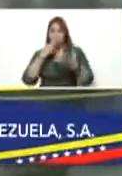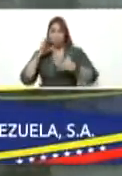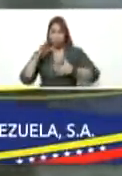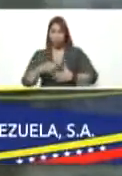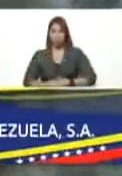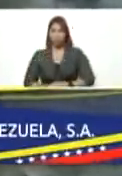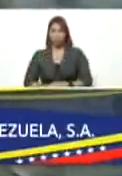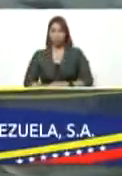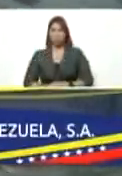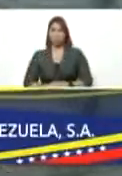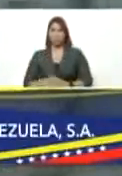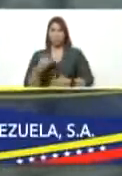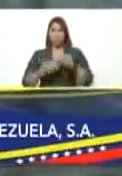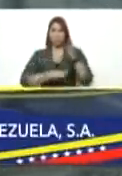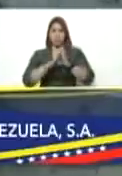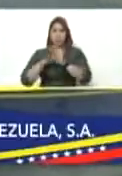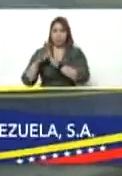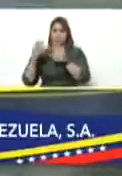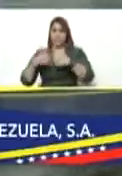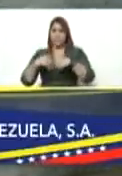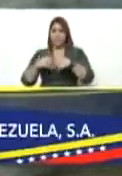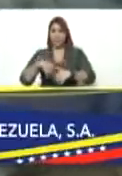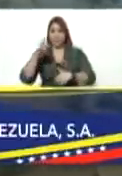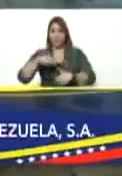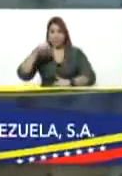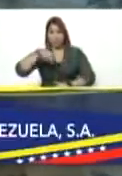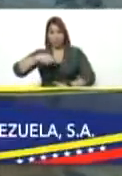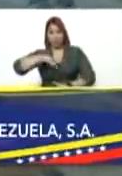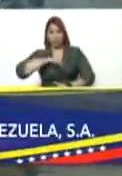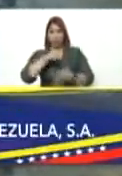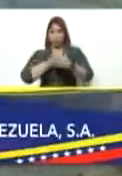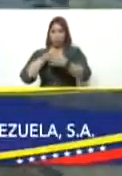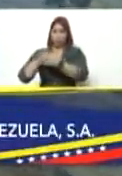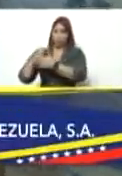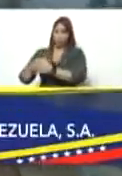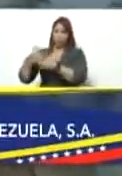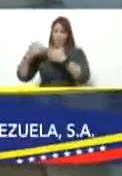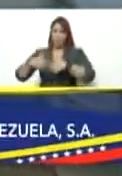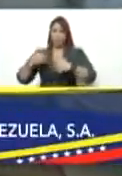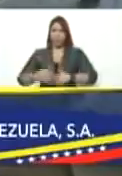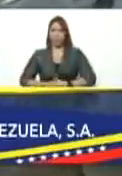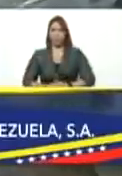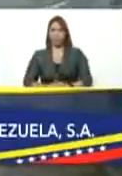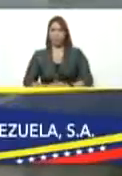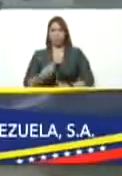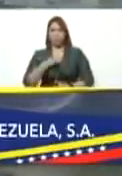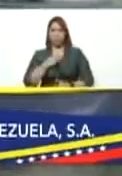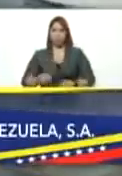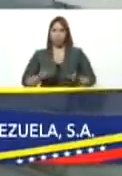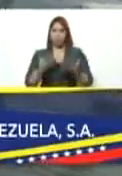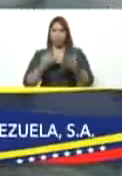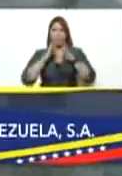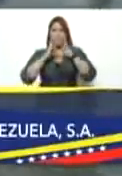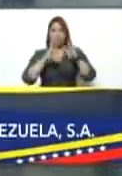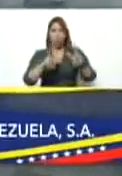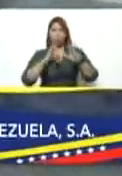en sacar adelante esta empresa y aquí estamos luchando por esta empresa. Estamos dando resultados, presidente. Cuando